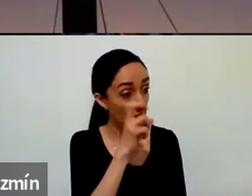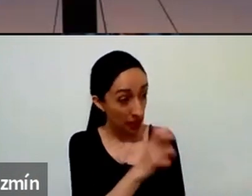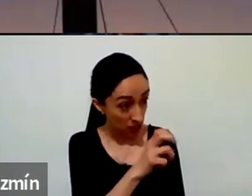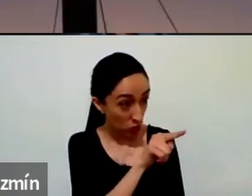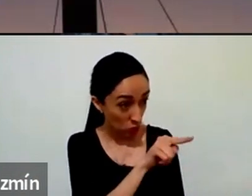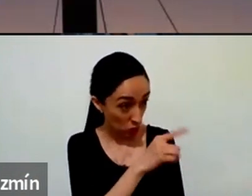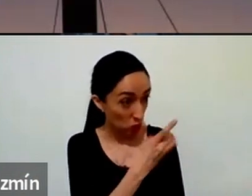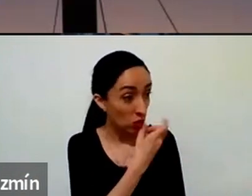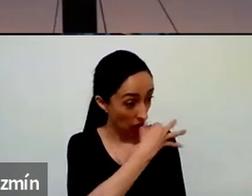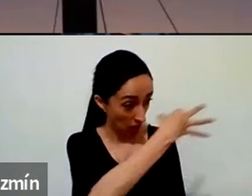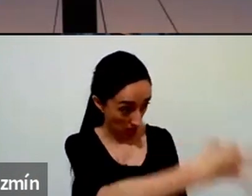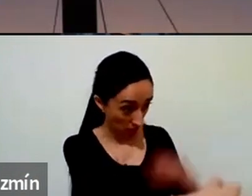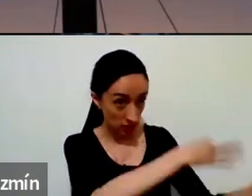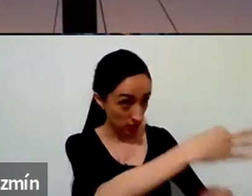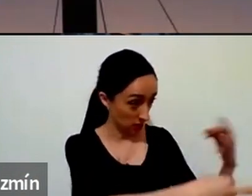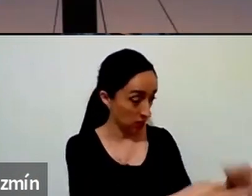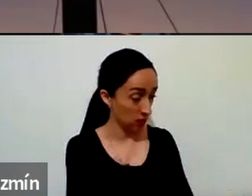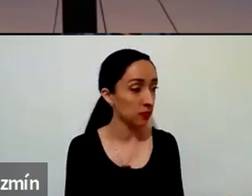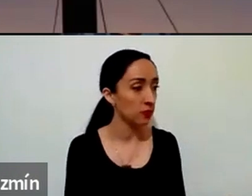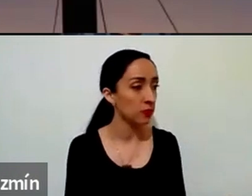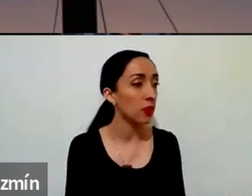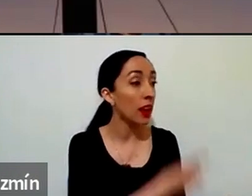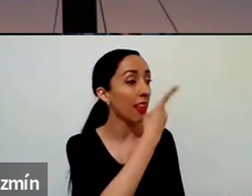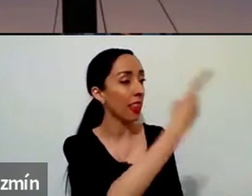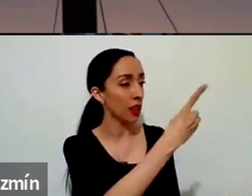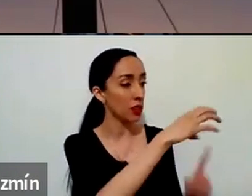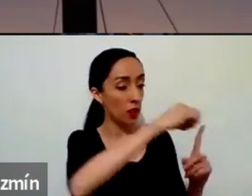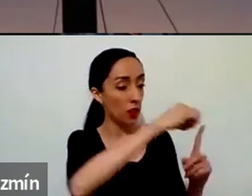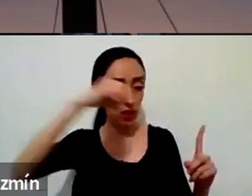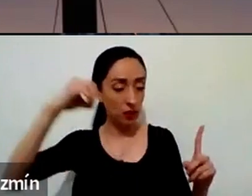Yo soy, me envía a ustedes.